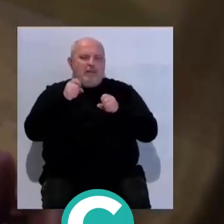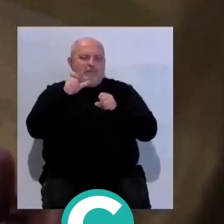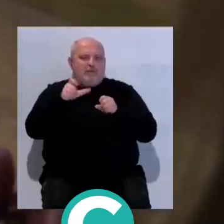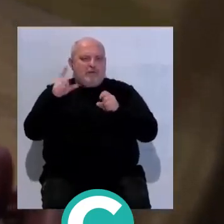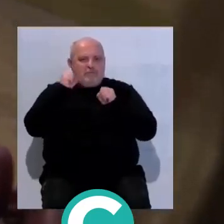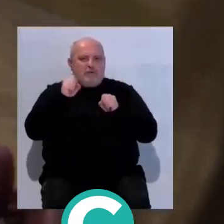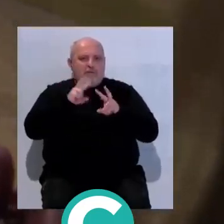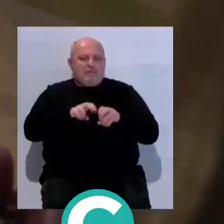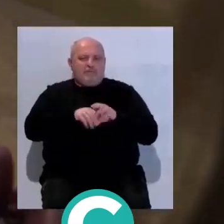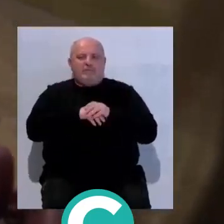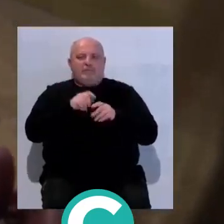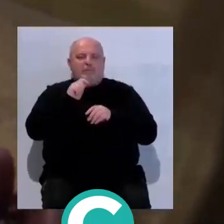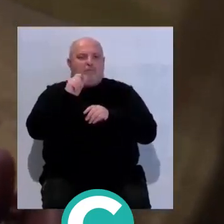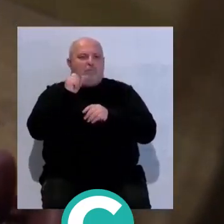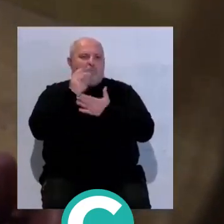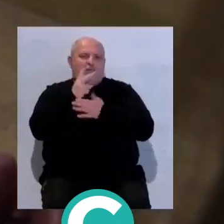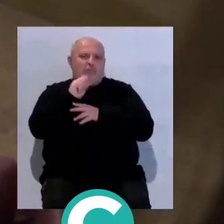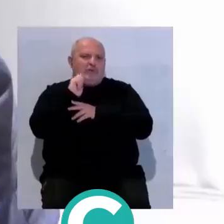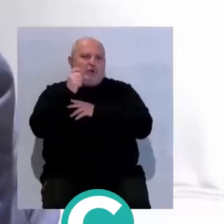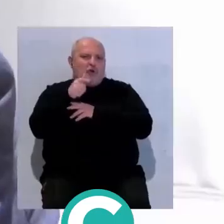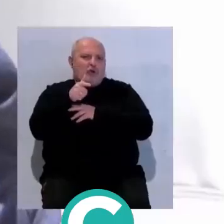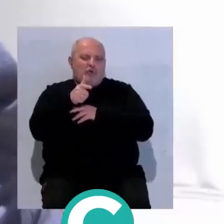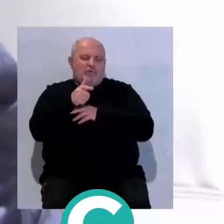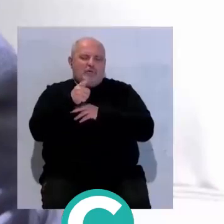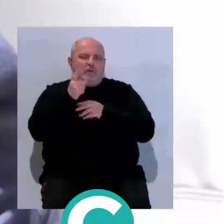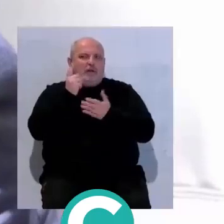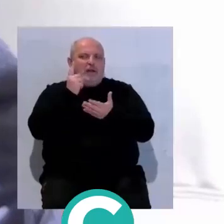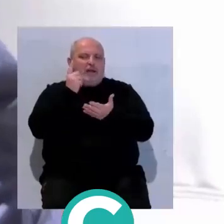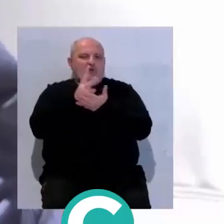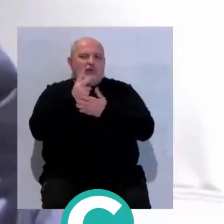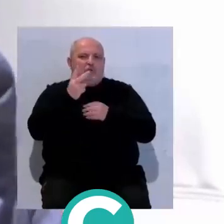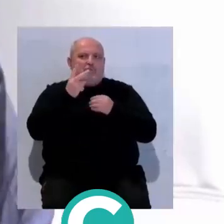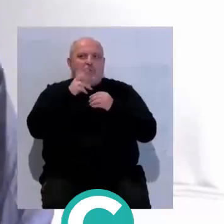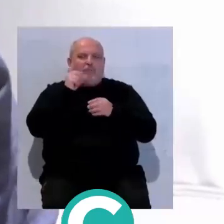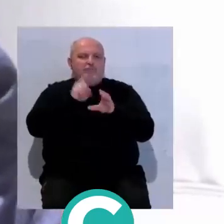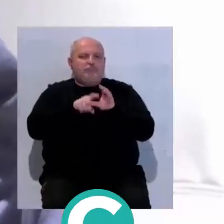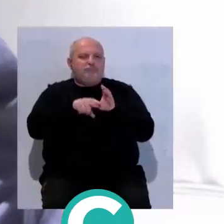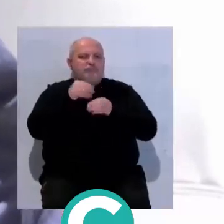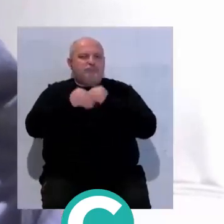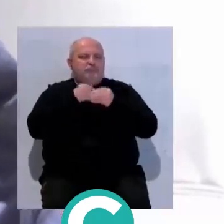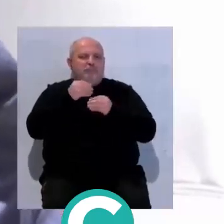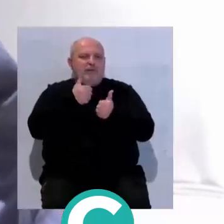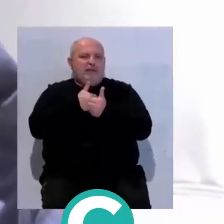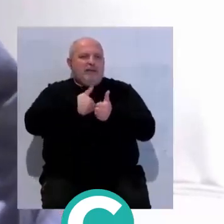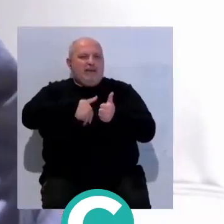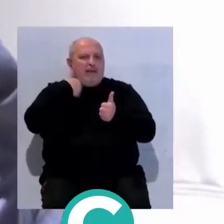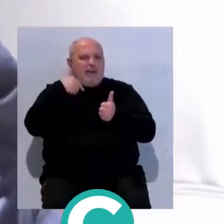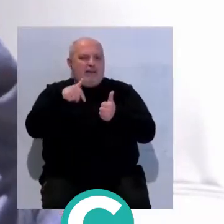investigadores. Es un reto histórico para esta provincia. Es un reto que creo que por la implicación que está realizando la Secretaría